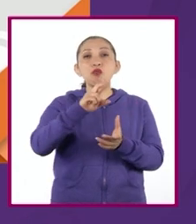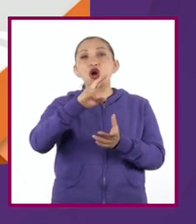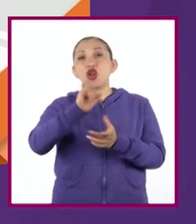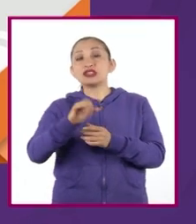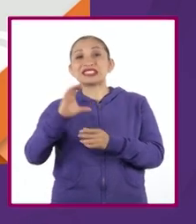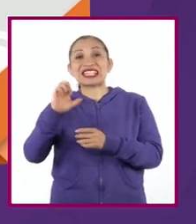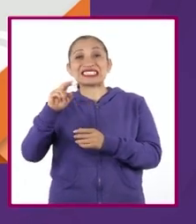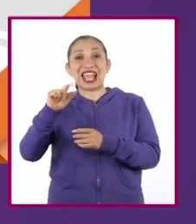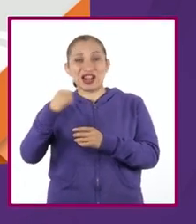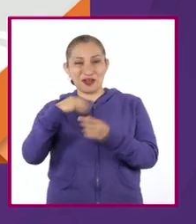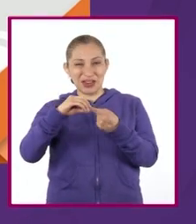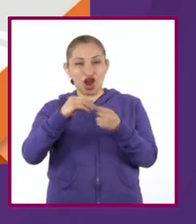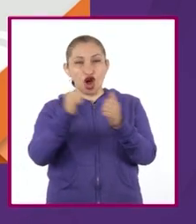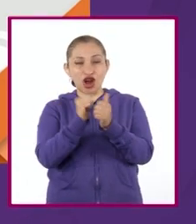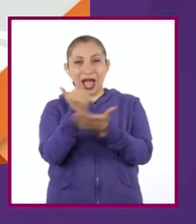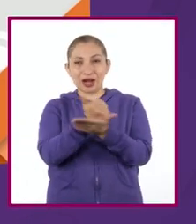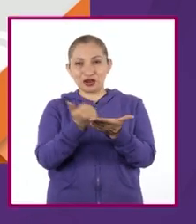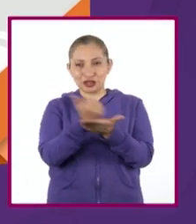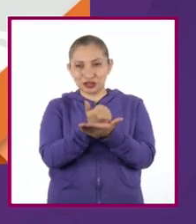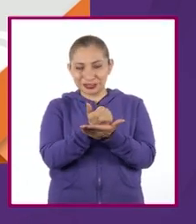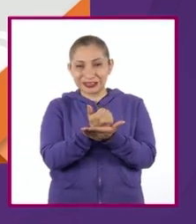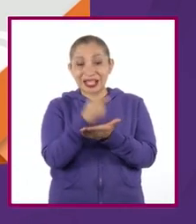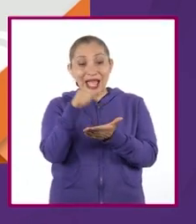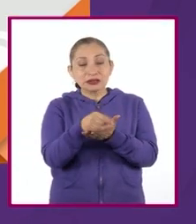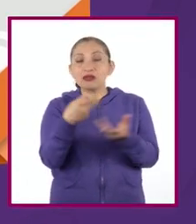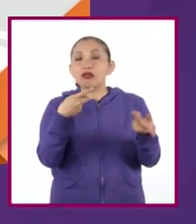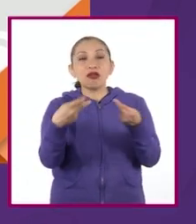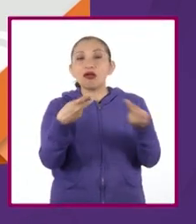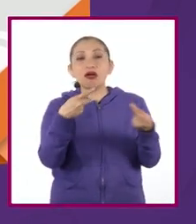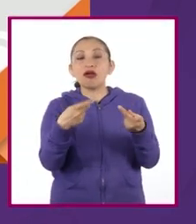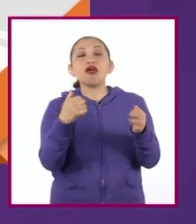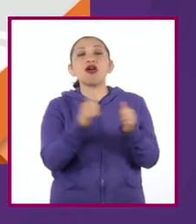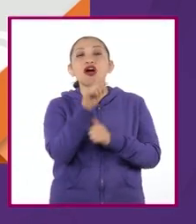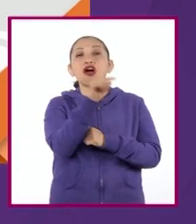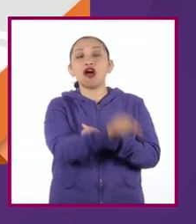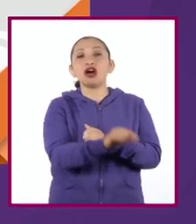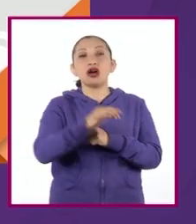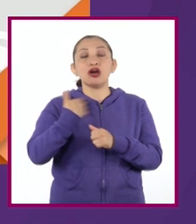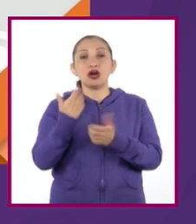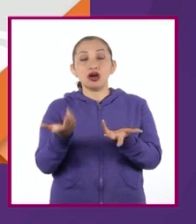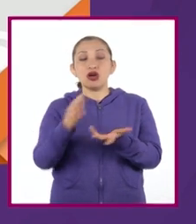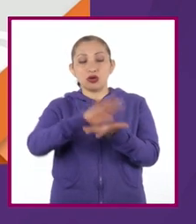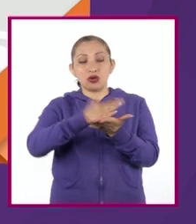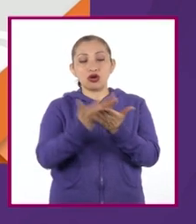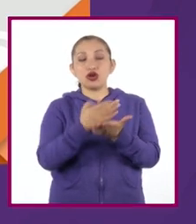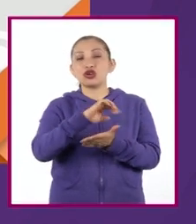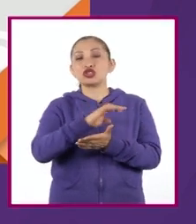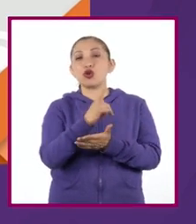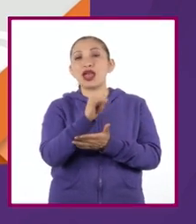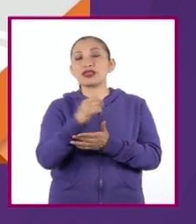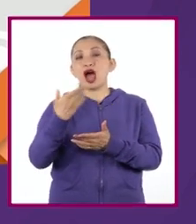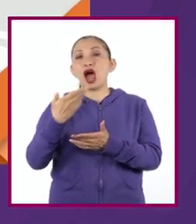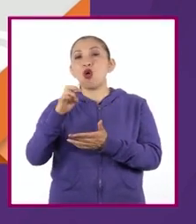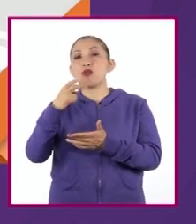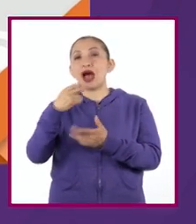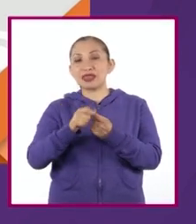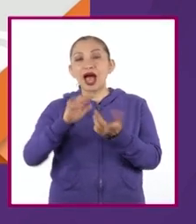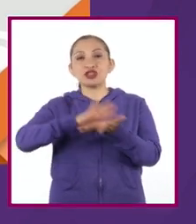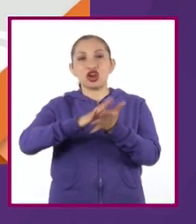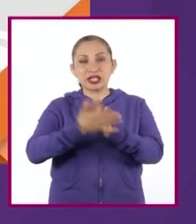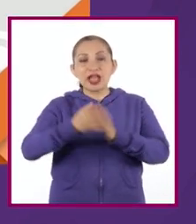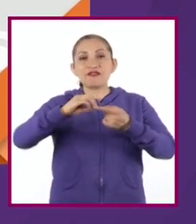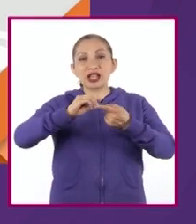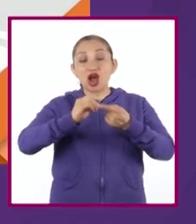y cristianos. Este último elaborado a base de chuleta ahumada, tortillas,